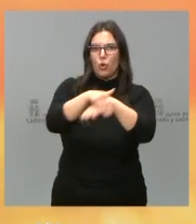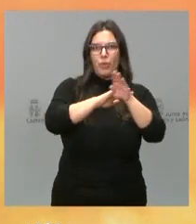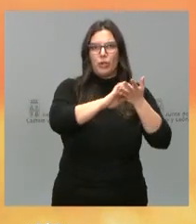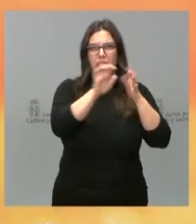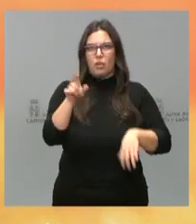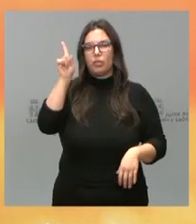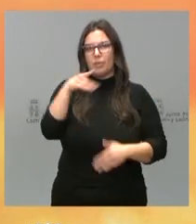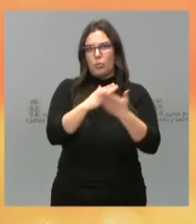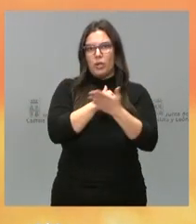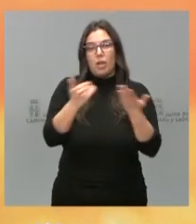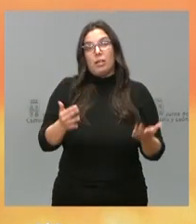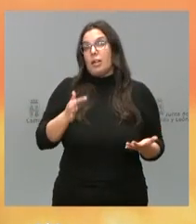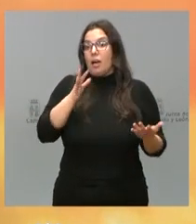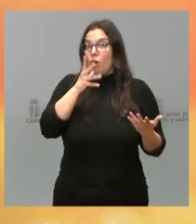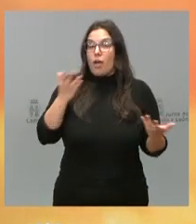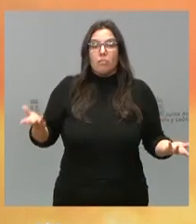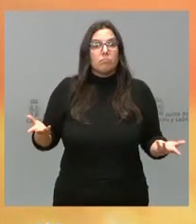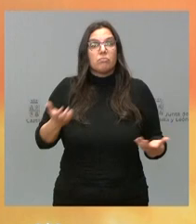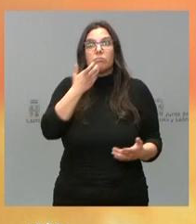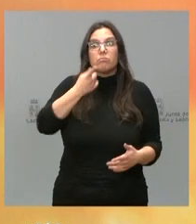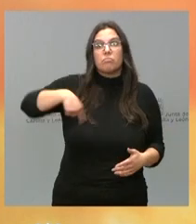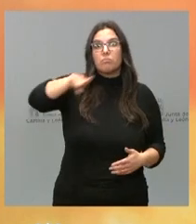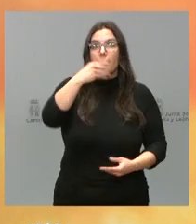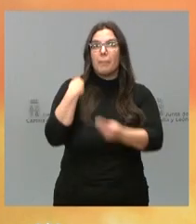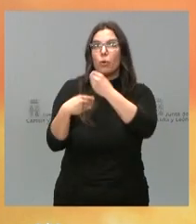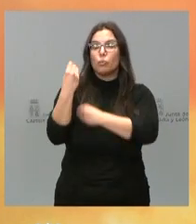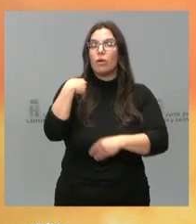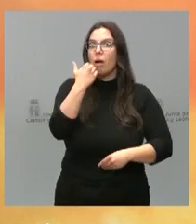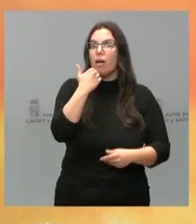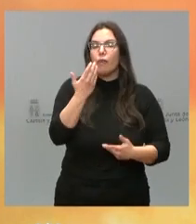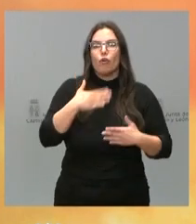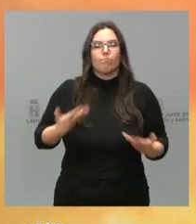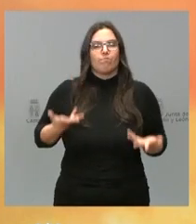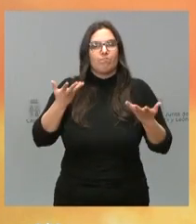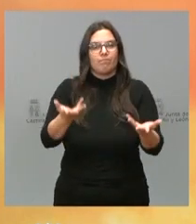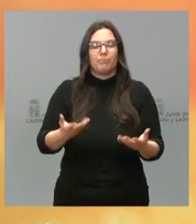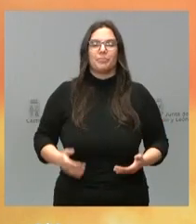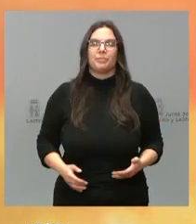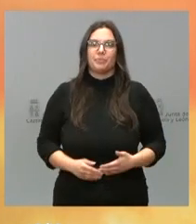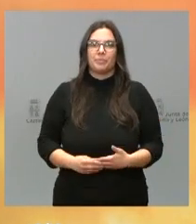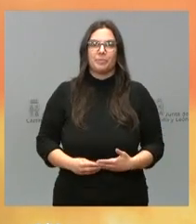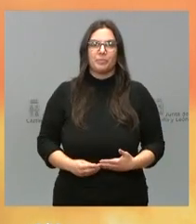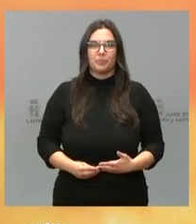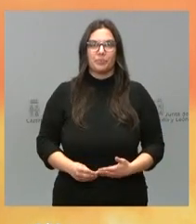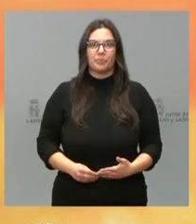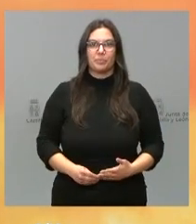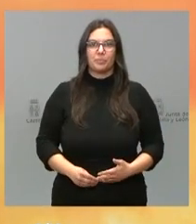nuestra comunidad Autónoma Y a partir de aquí pues si quieren realizar preguntas estamos a su disposición